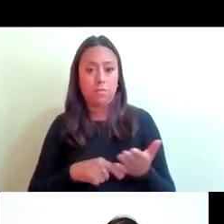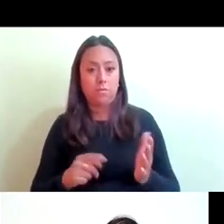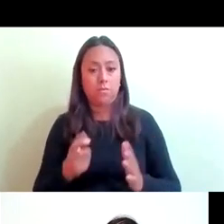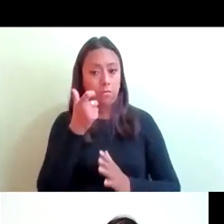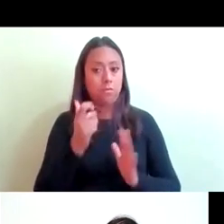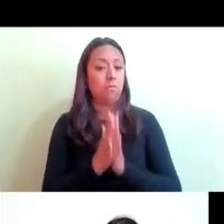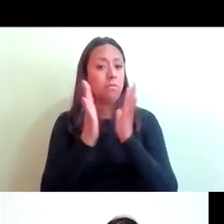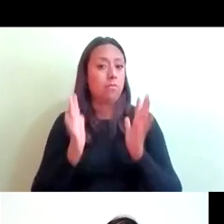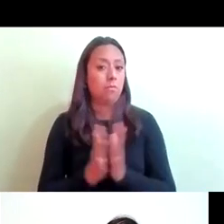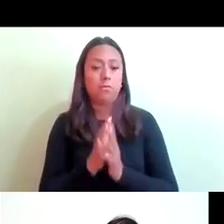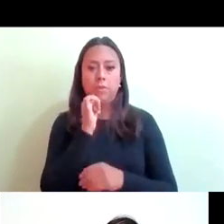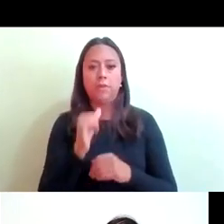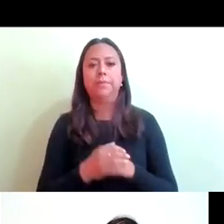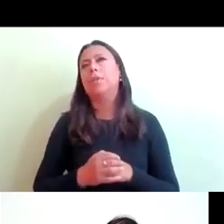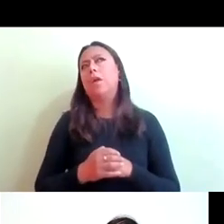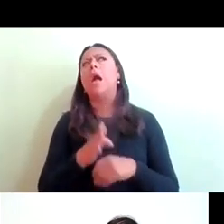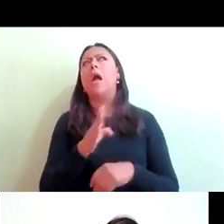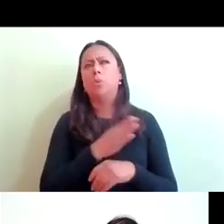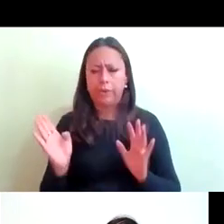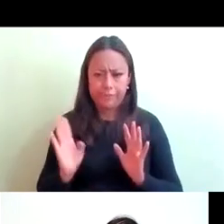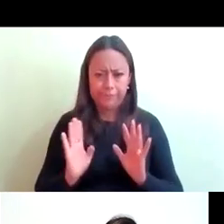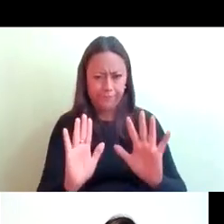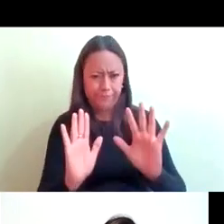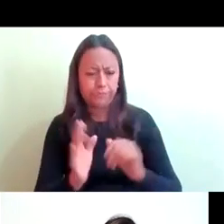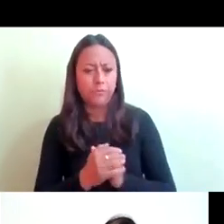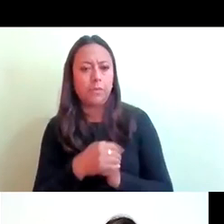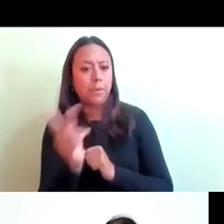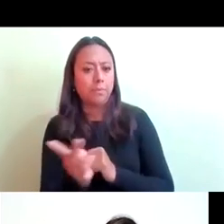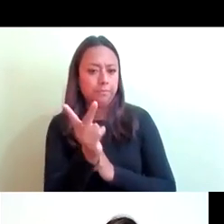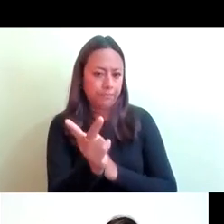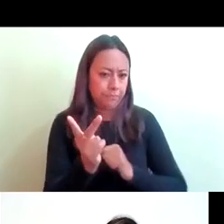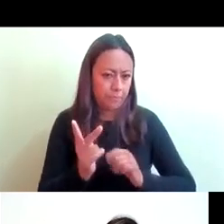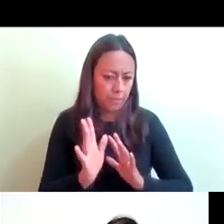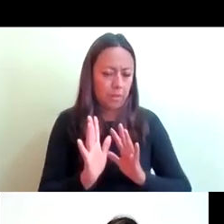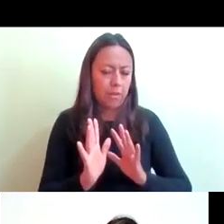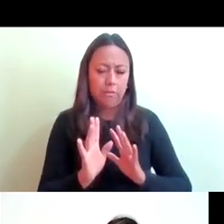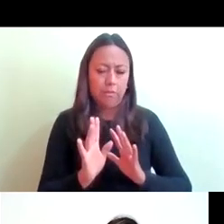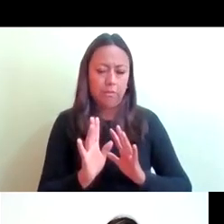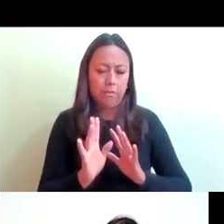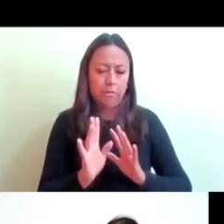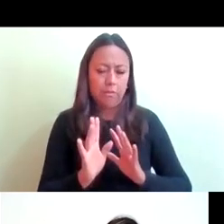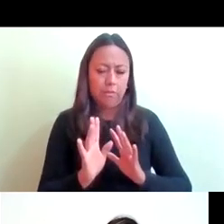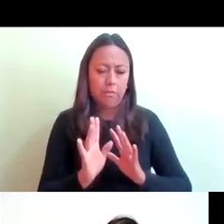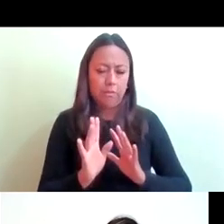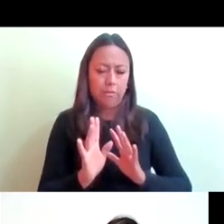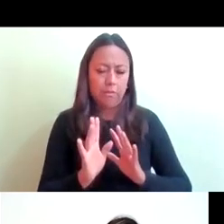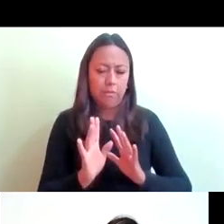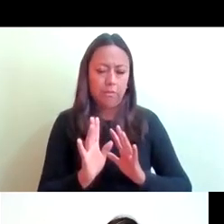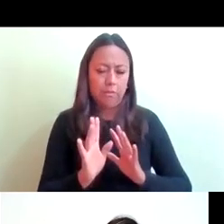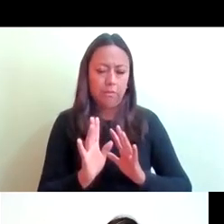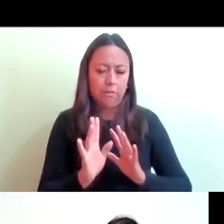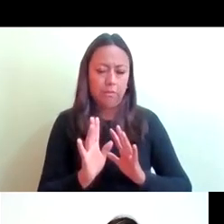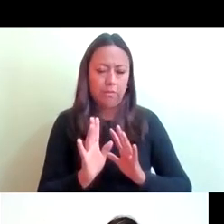no se están cancelando, déjeme hacerle entonces una propuesta y pregunta. ¿Por qué no incluye su proyecto de dictamen